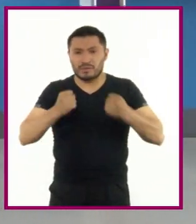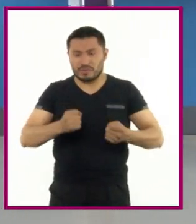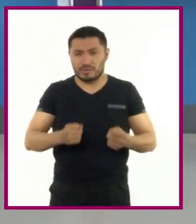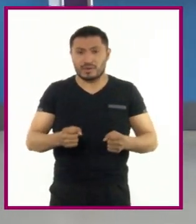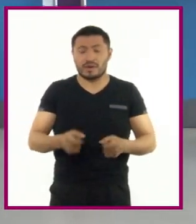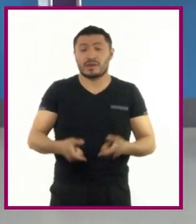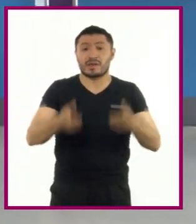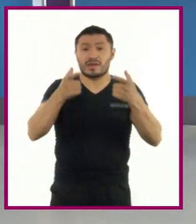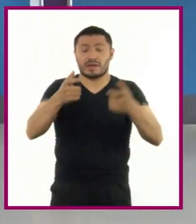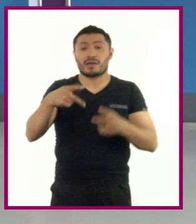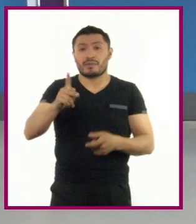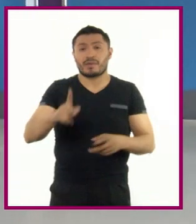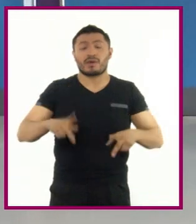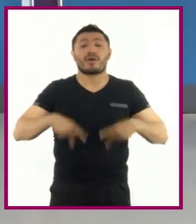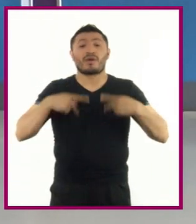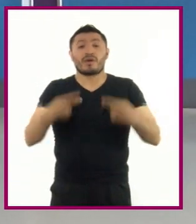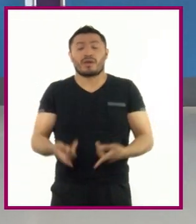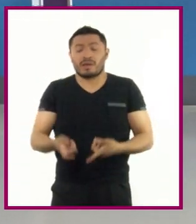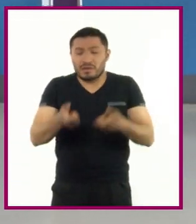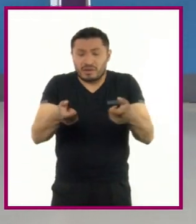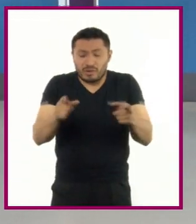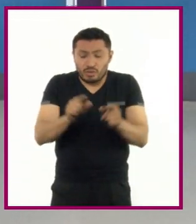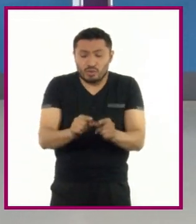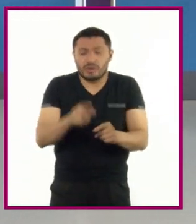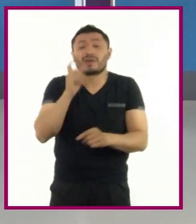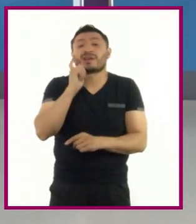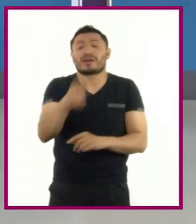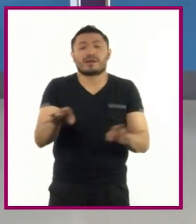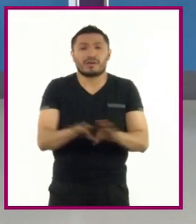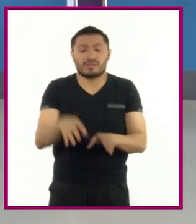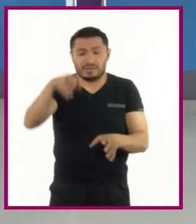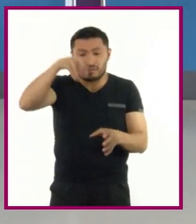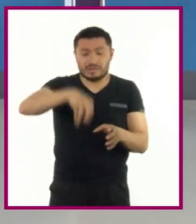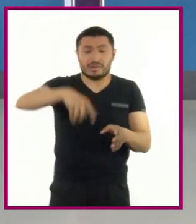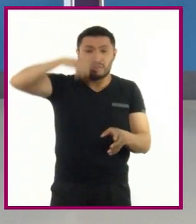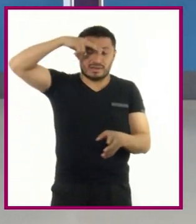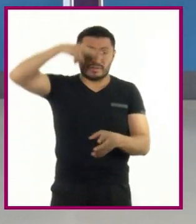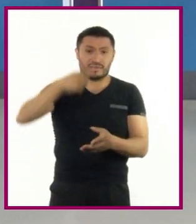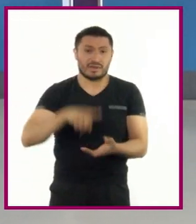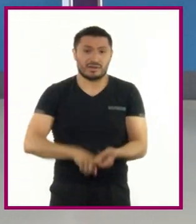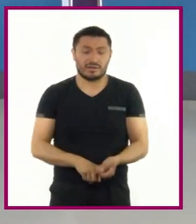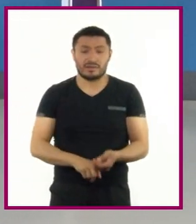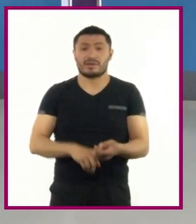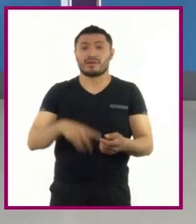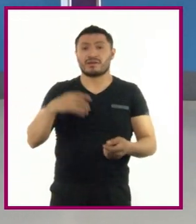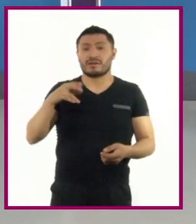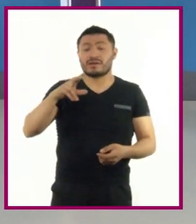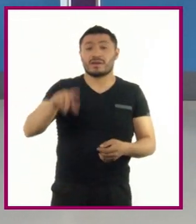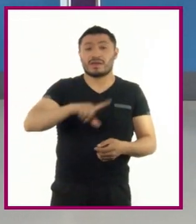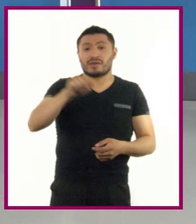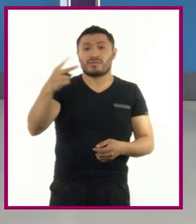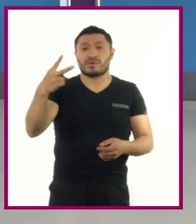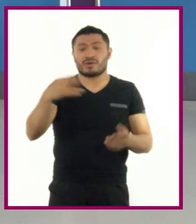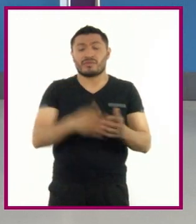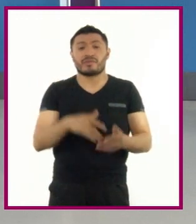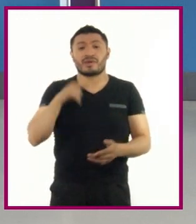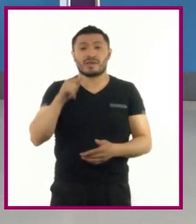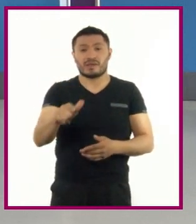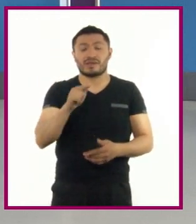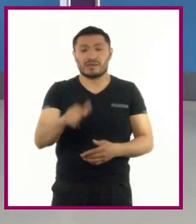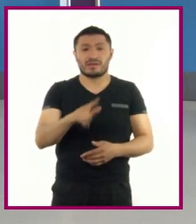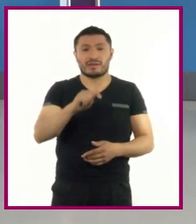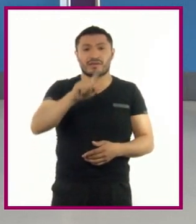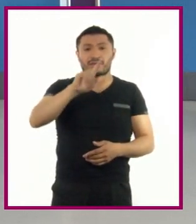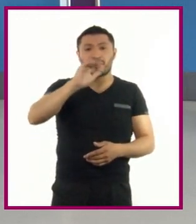un debilitamiento a nivel microeconómico, es decir, local. No sería hasta 2017 que el Telecán